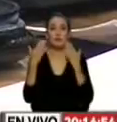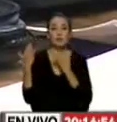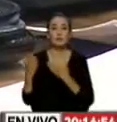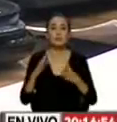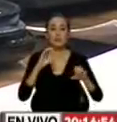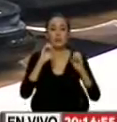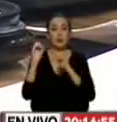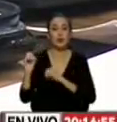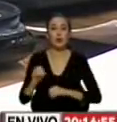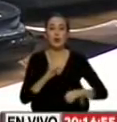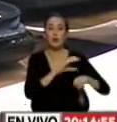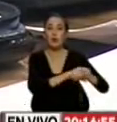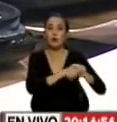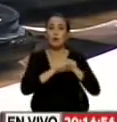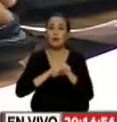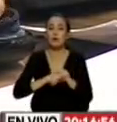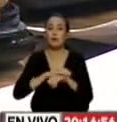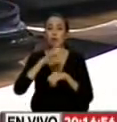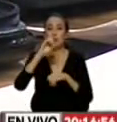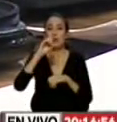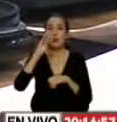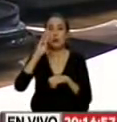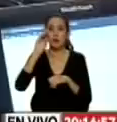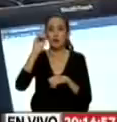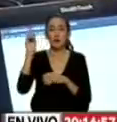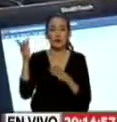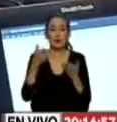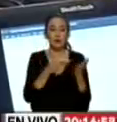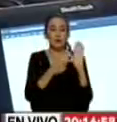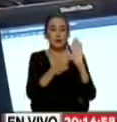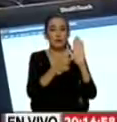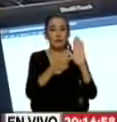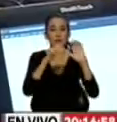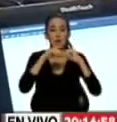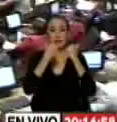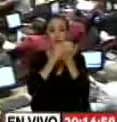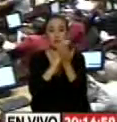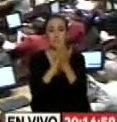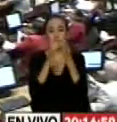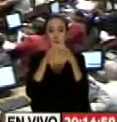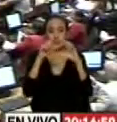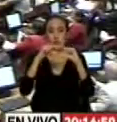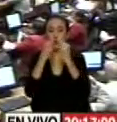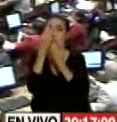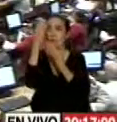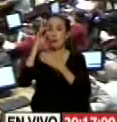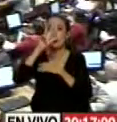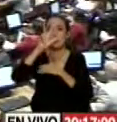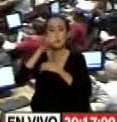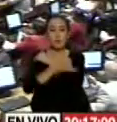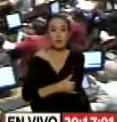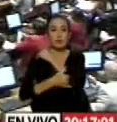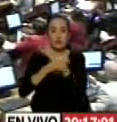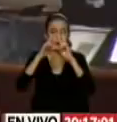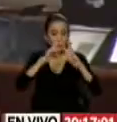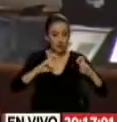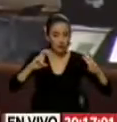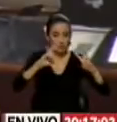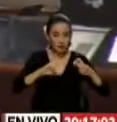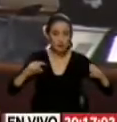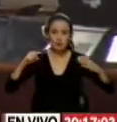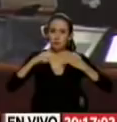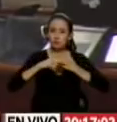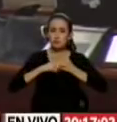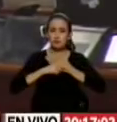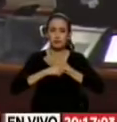delincuencia organizada en el caso Odebrecht. Desde la bancada de Revolución Ciudadana se pide que se indaguen los hechos a